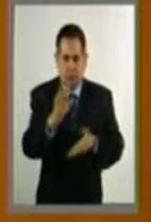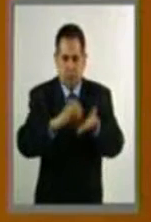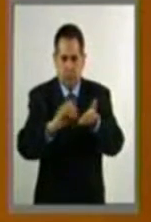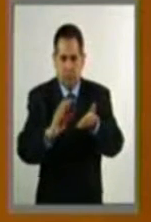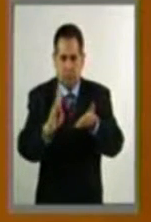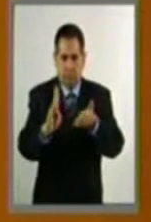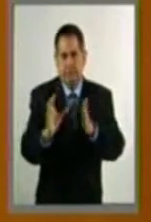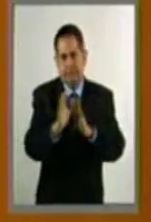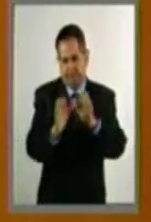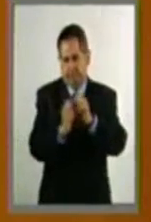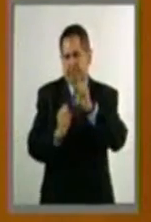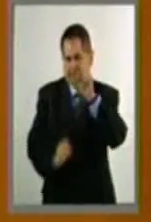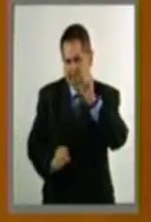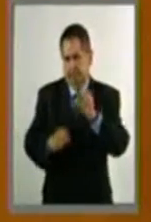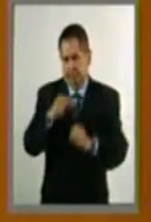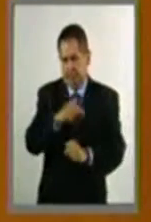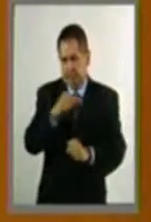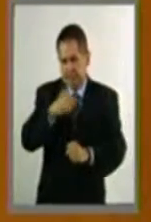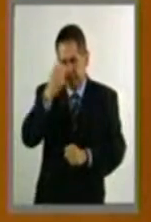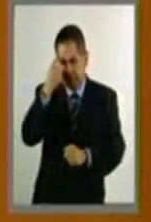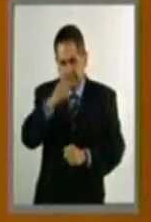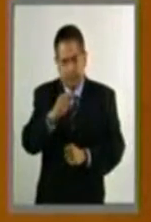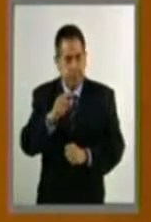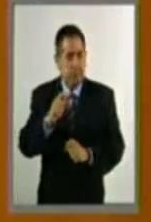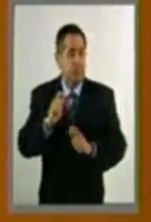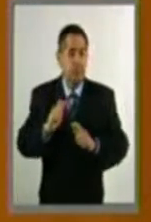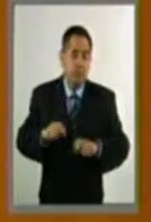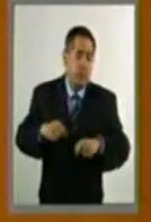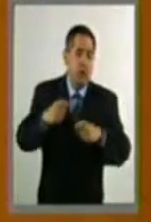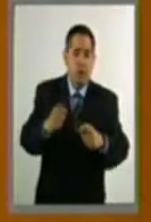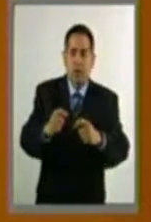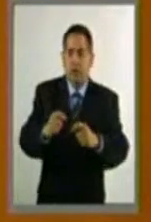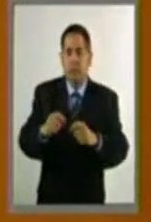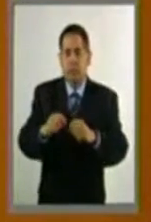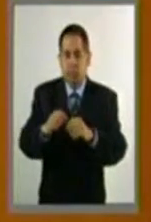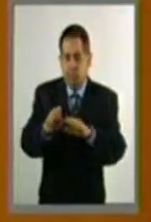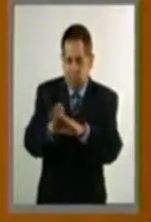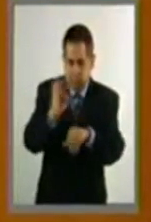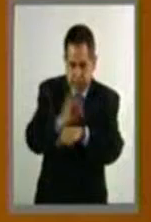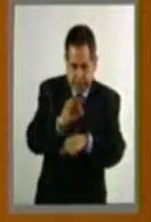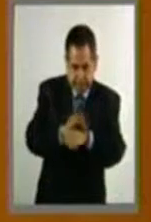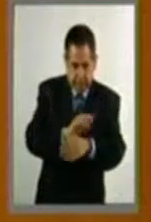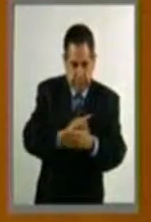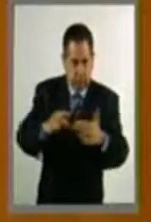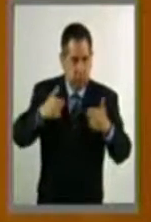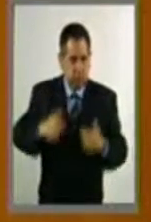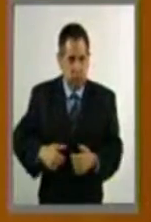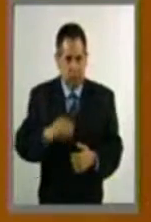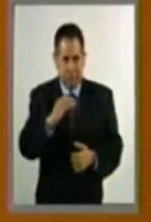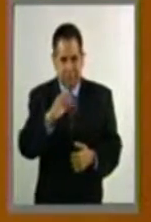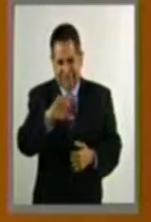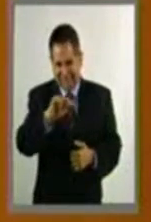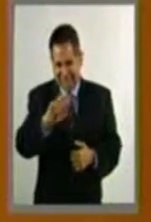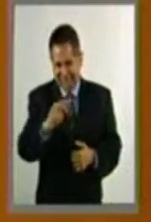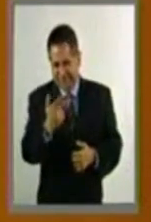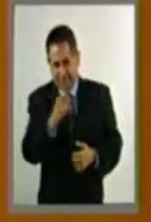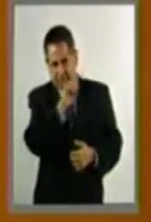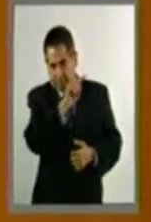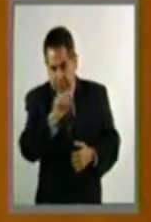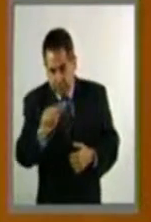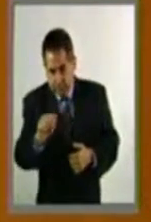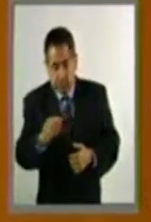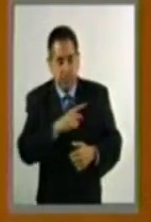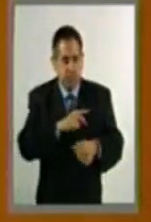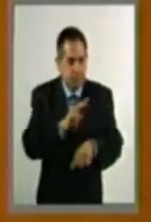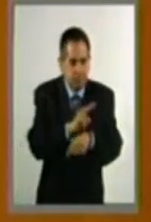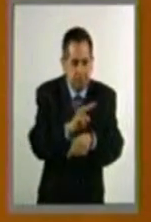constitucional para confiar a los organismos nacionales y locales de protección de los derechos humanos el deber de vigilar por